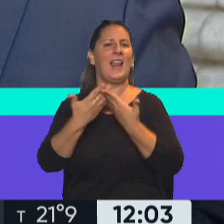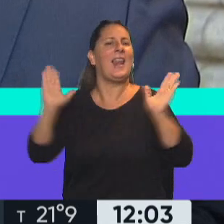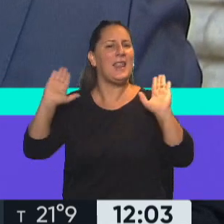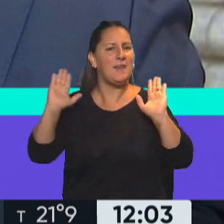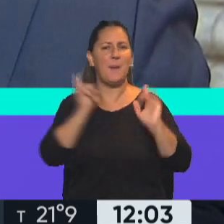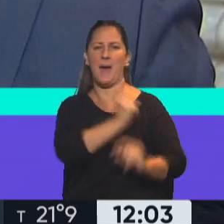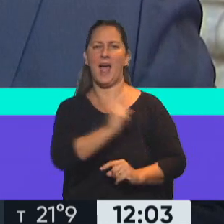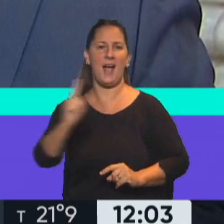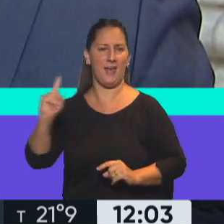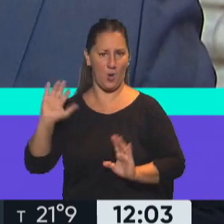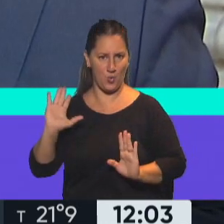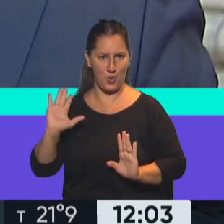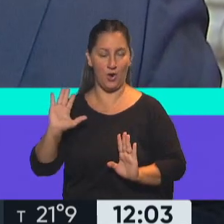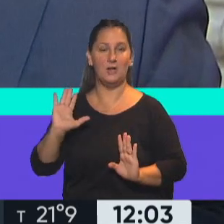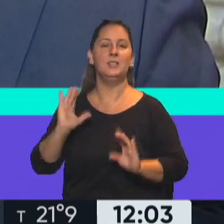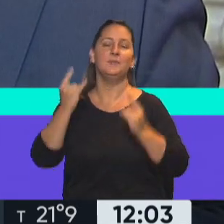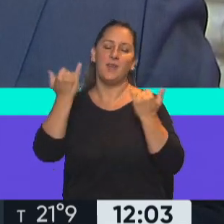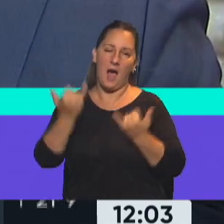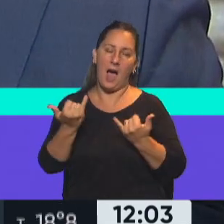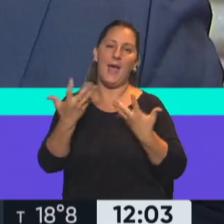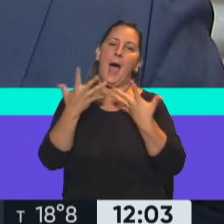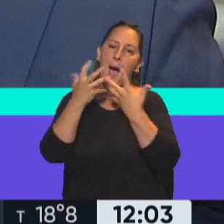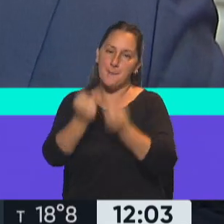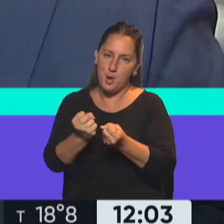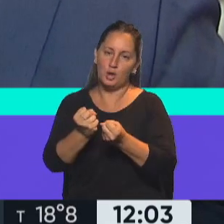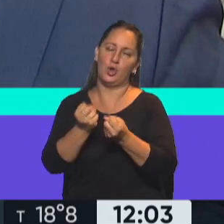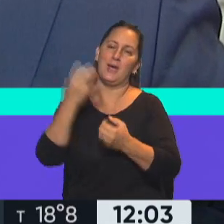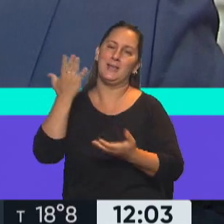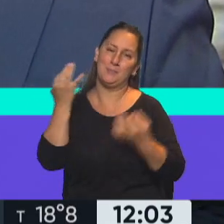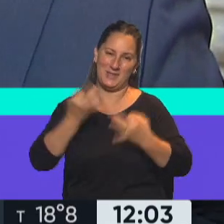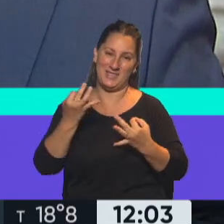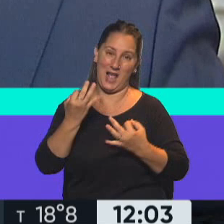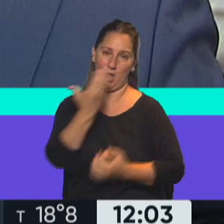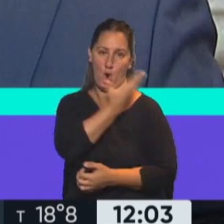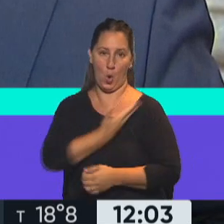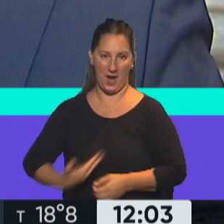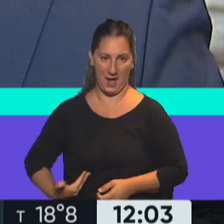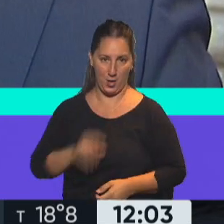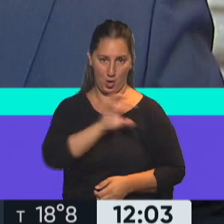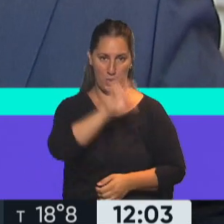de los legisladores, obviamente atravesados por el apoyo explícito de los gobernadores.